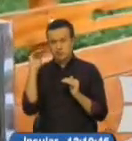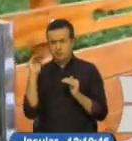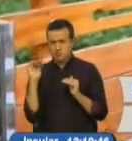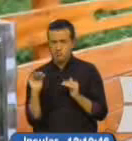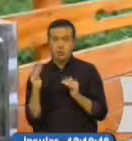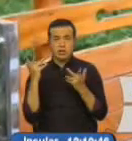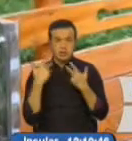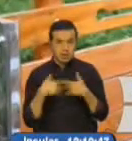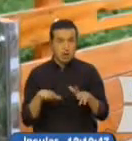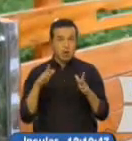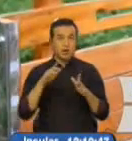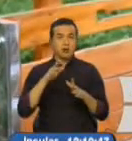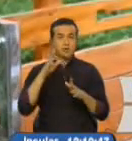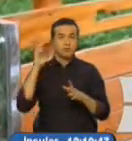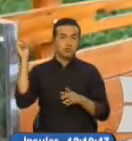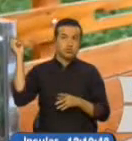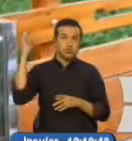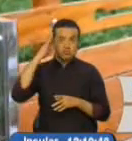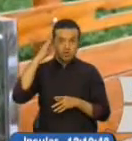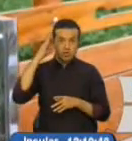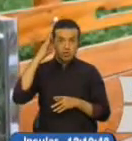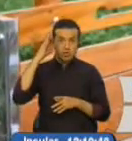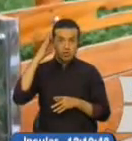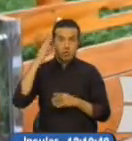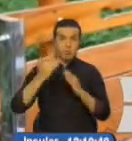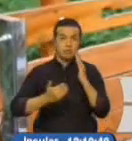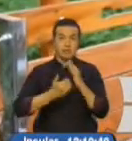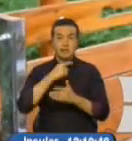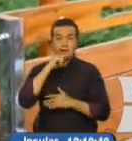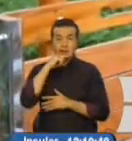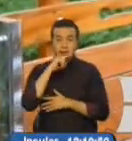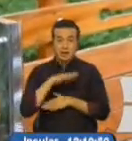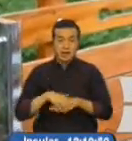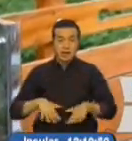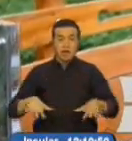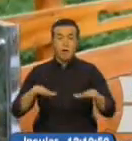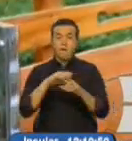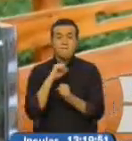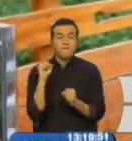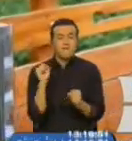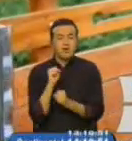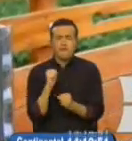época de verano y está viniendo las heladas, entonces nos afecta bastante